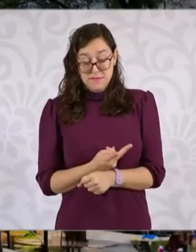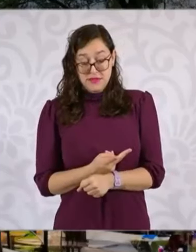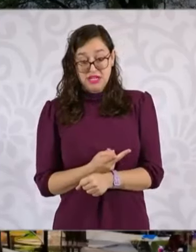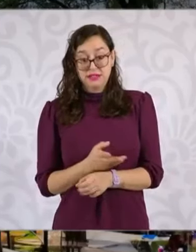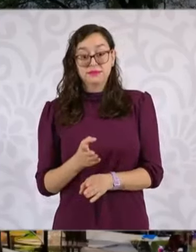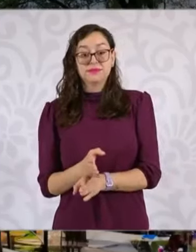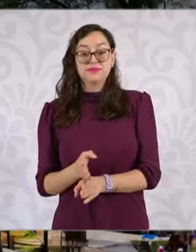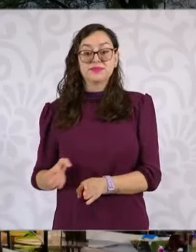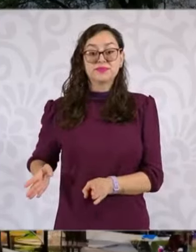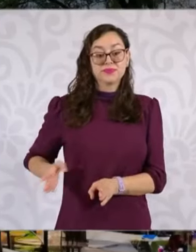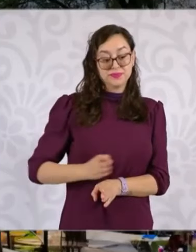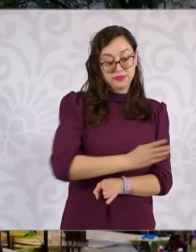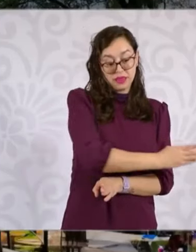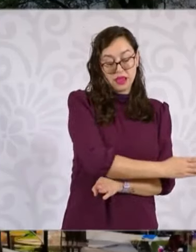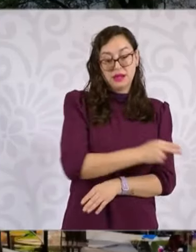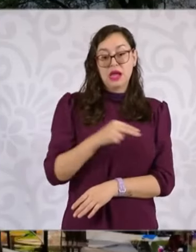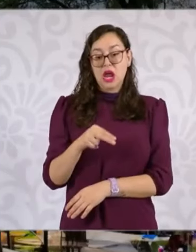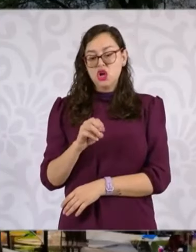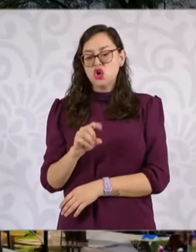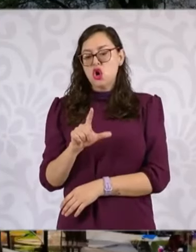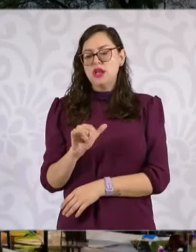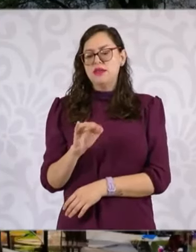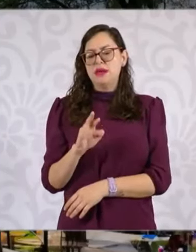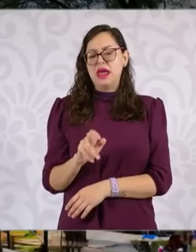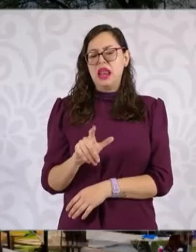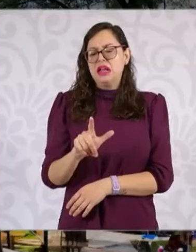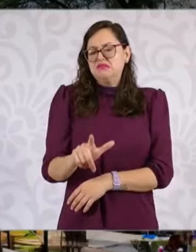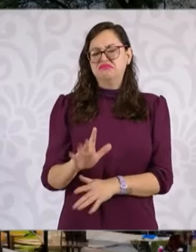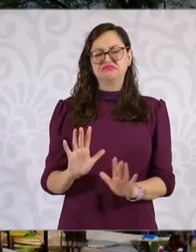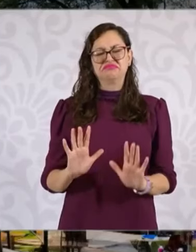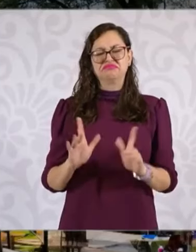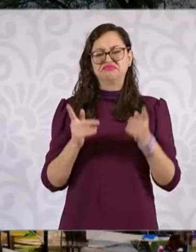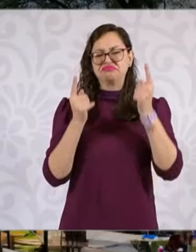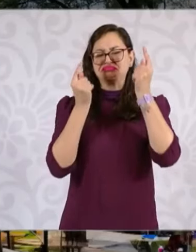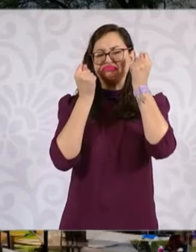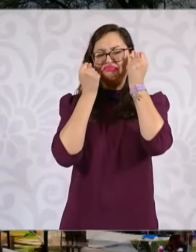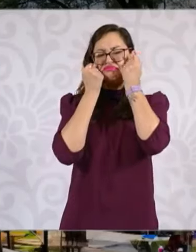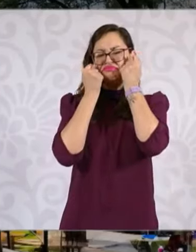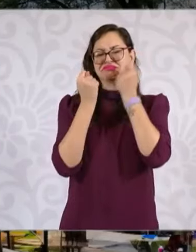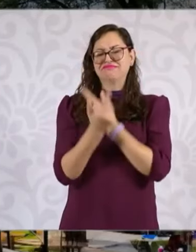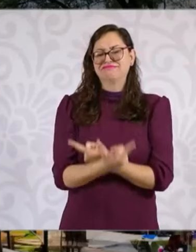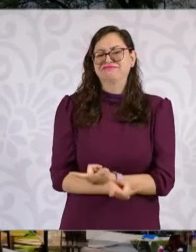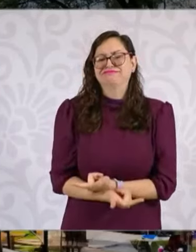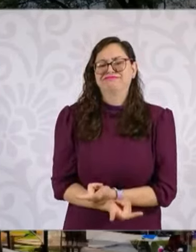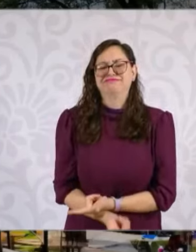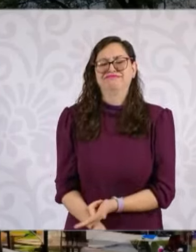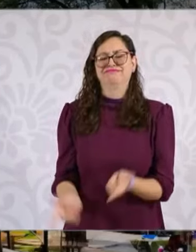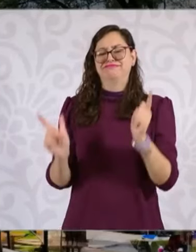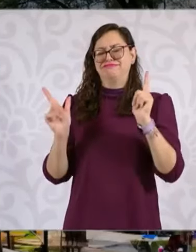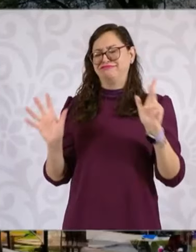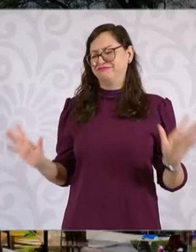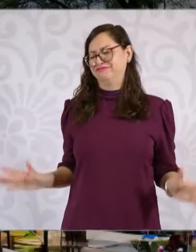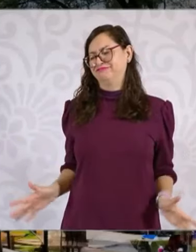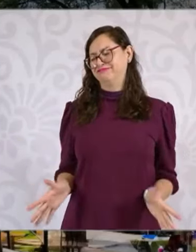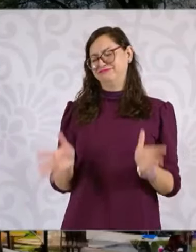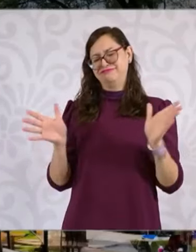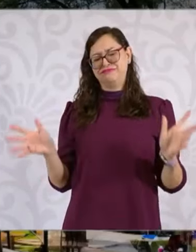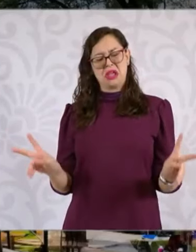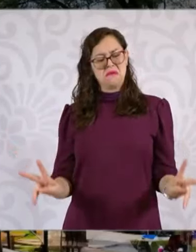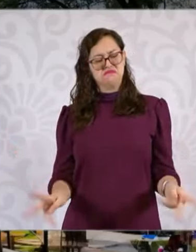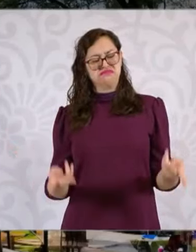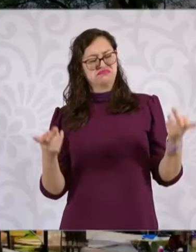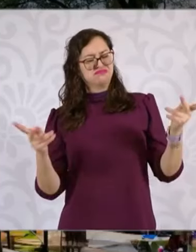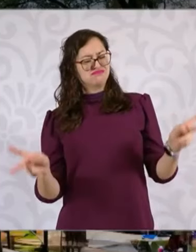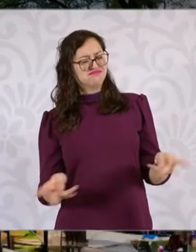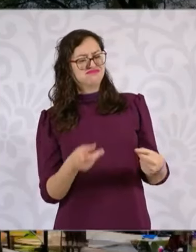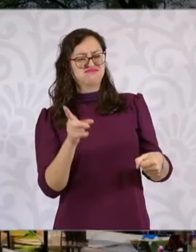neoliberal no les preocupó esta situación, al contrario, se promovió la venta de estos